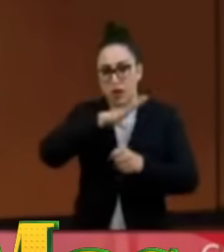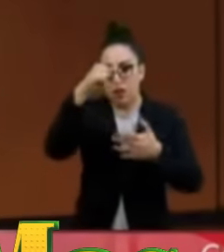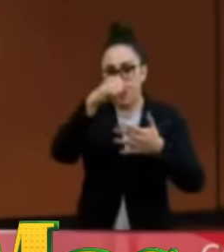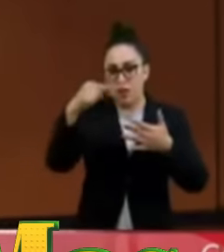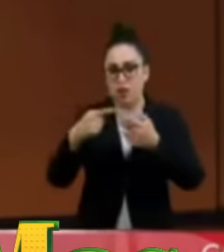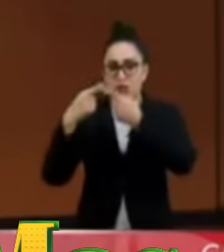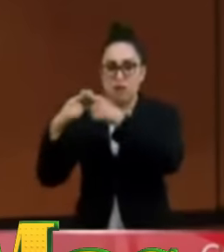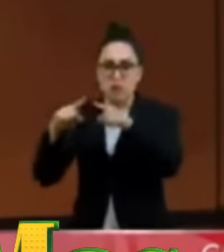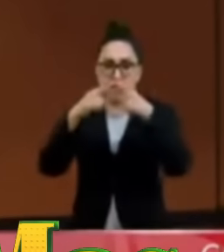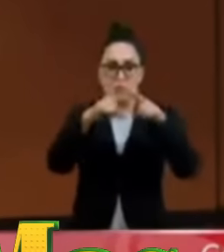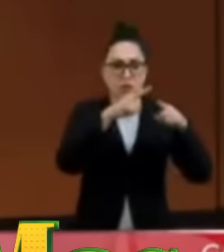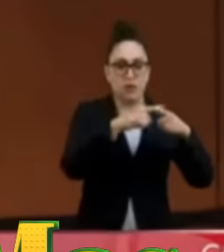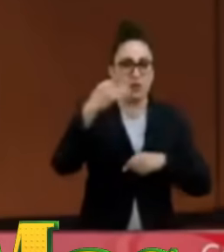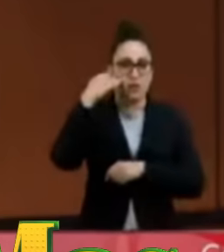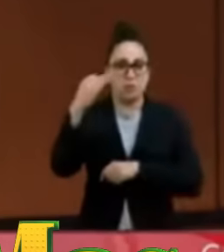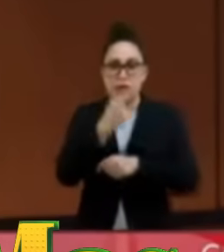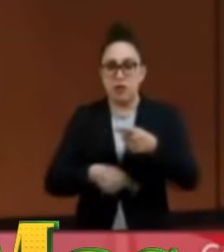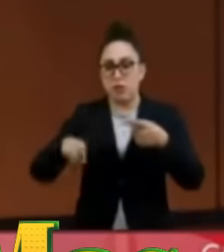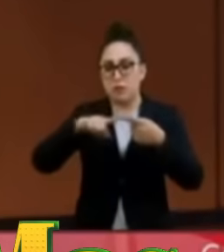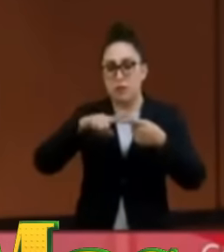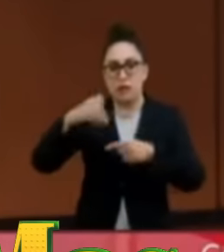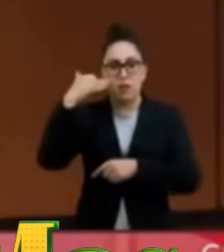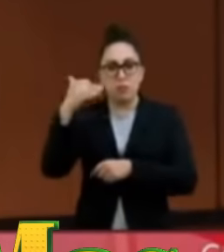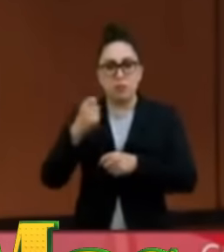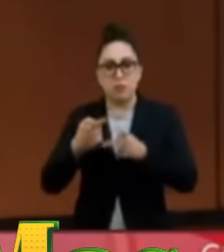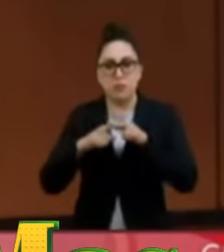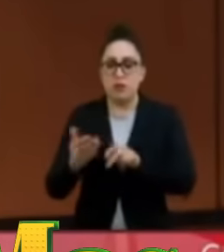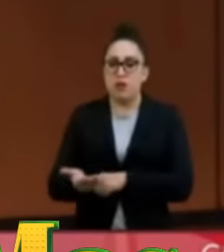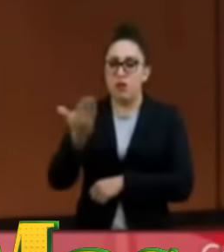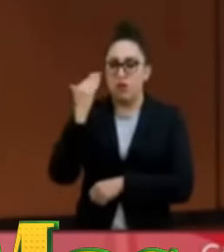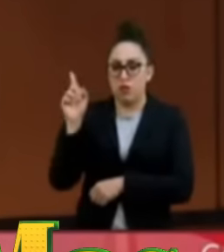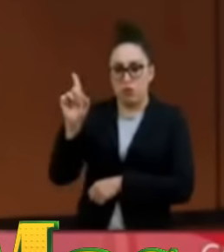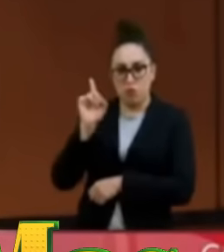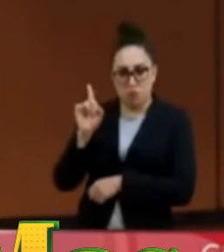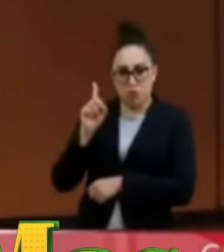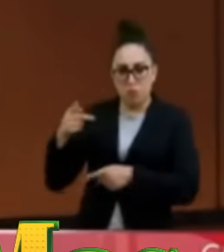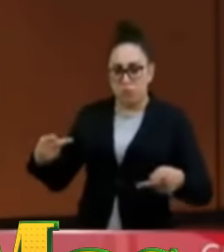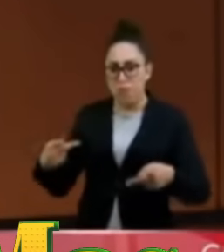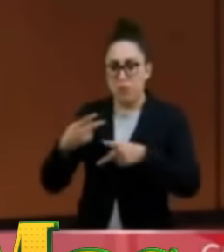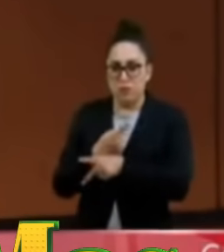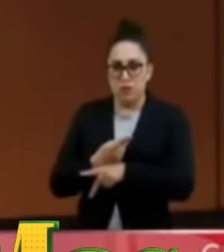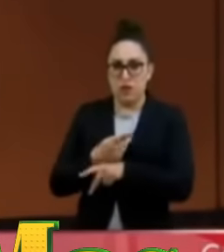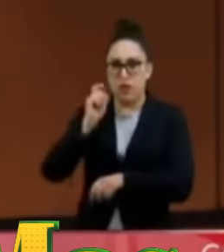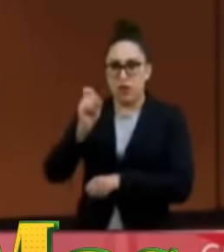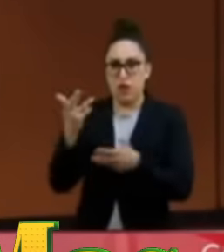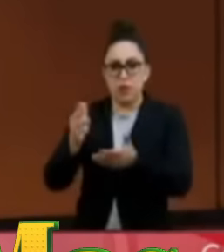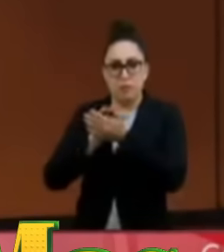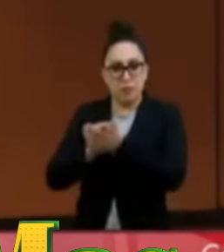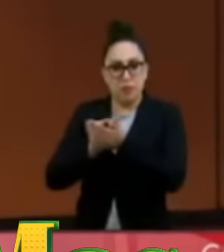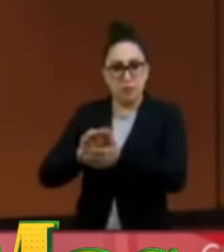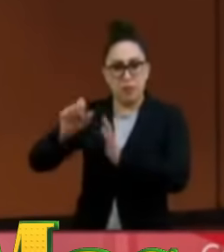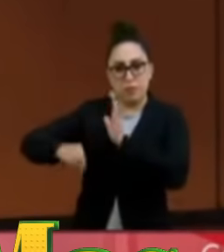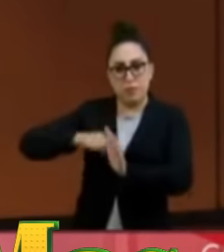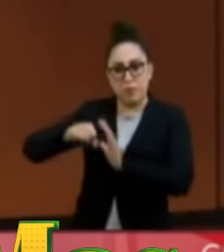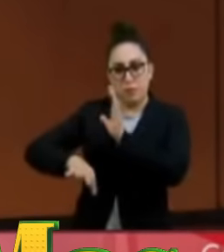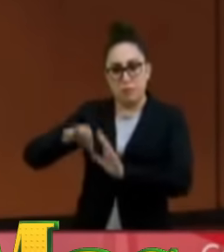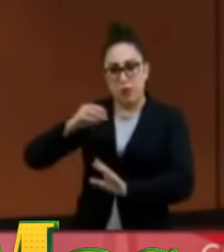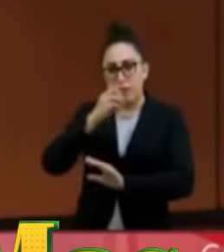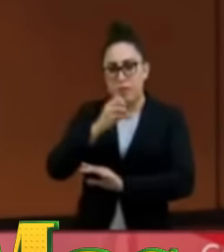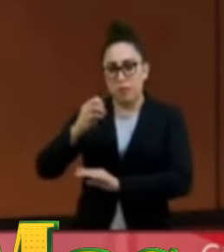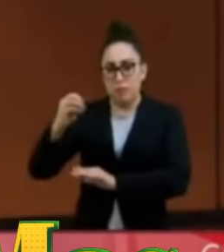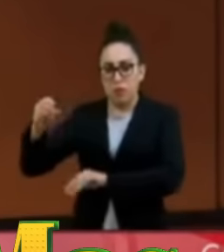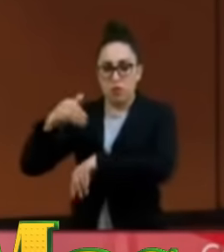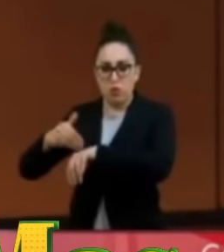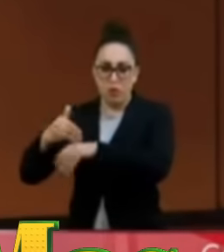fases. Una de las fases fue la que ocurrió este pasado domingo, donde por el método de insaculación, un método objetivo,